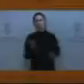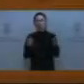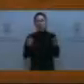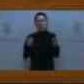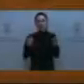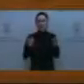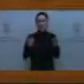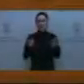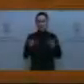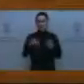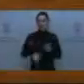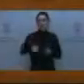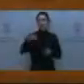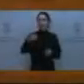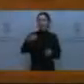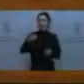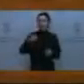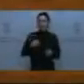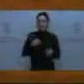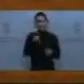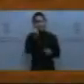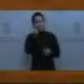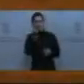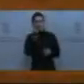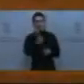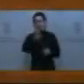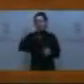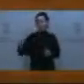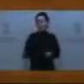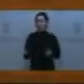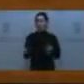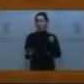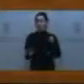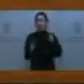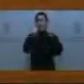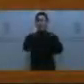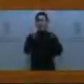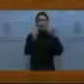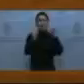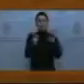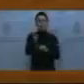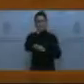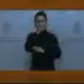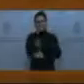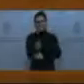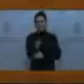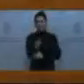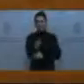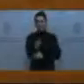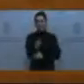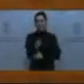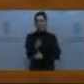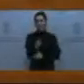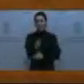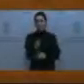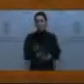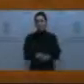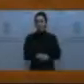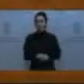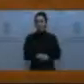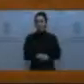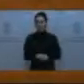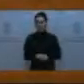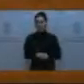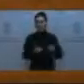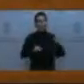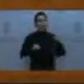porque es que son únicas. Nosotros no nos damos cuenta, pero es que en toda Europa son únicas. Tanto las pinturas, no solamente la arquitectura,